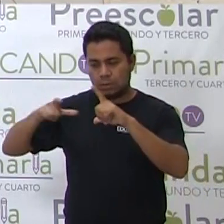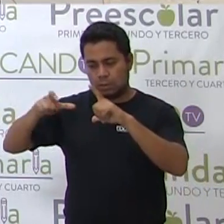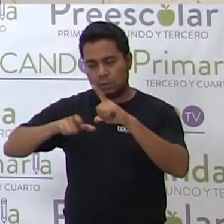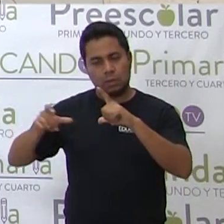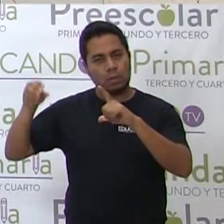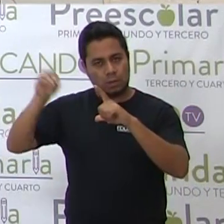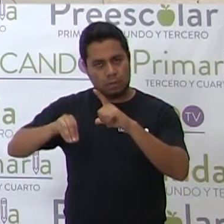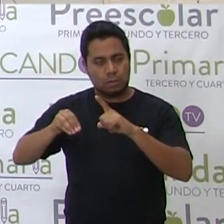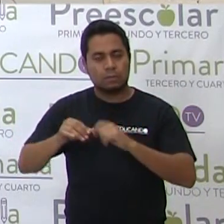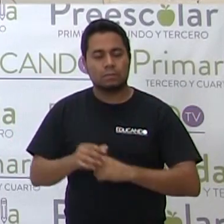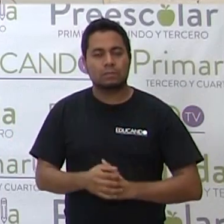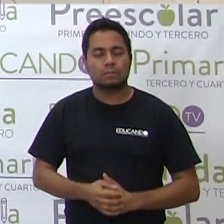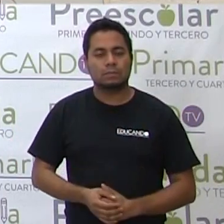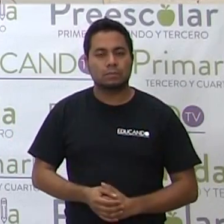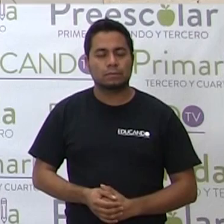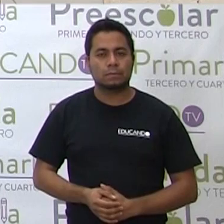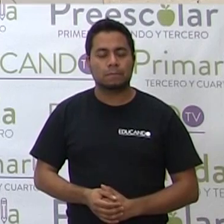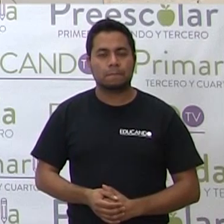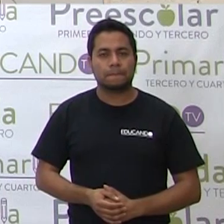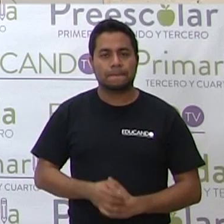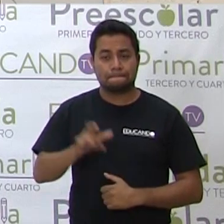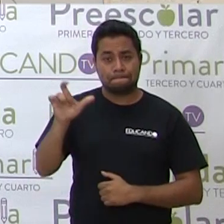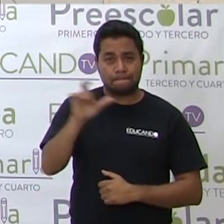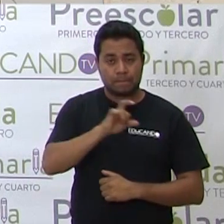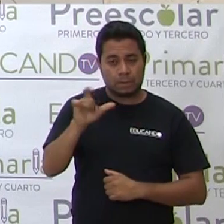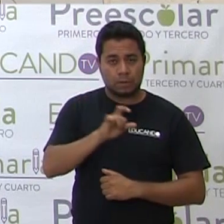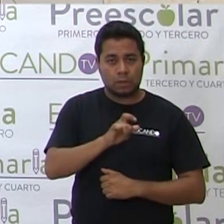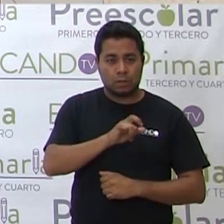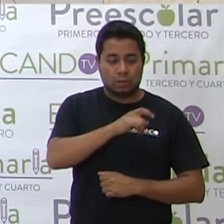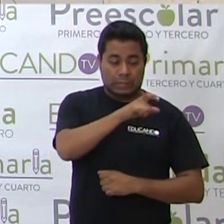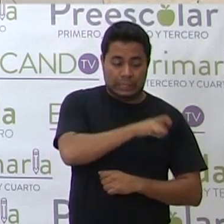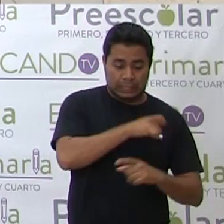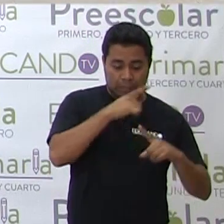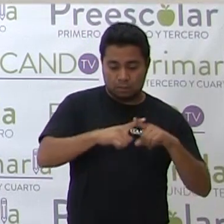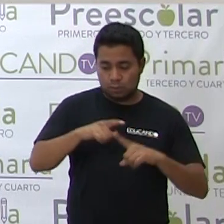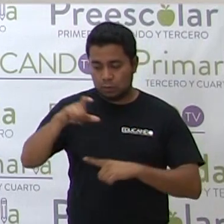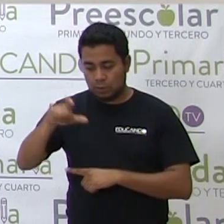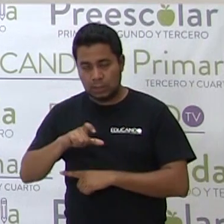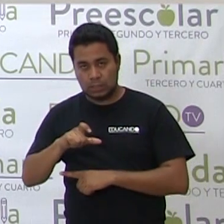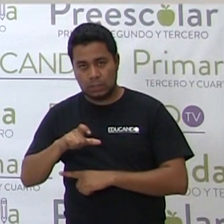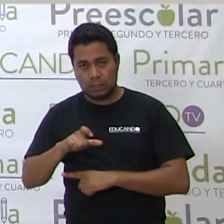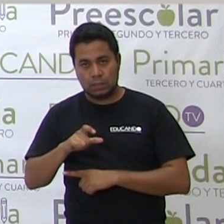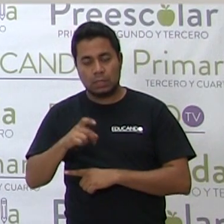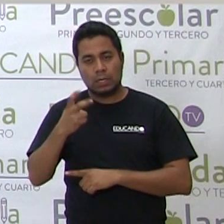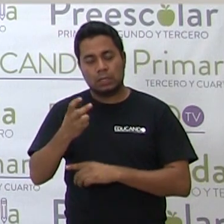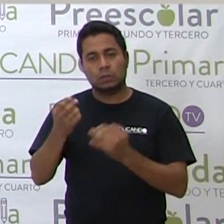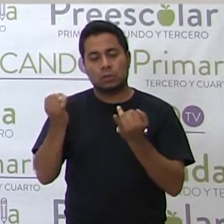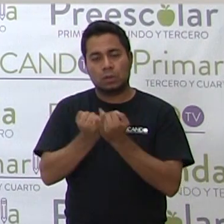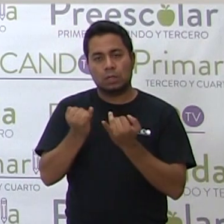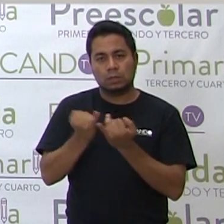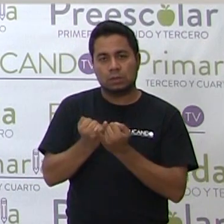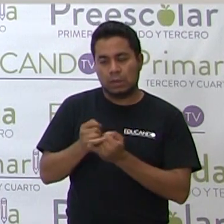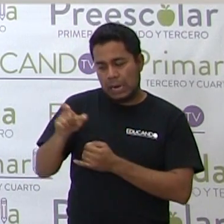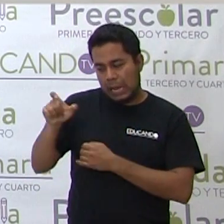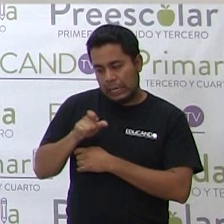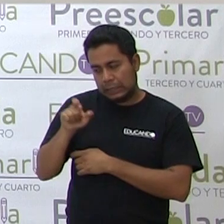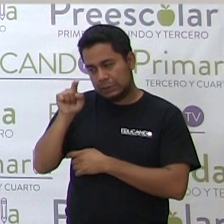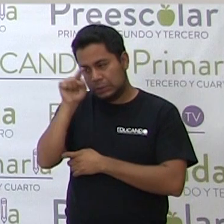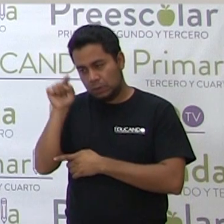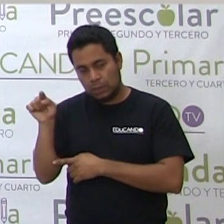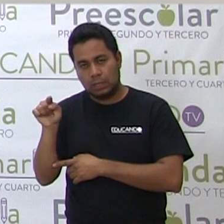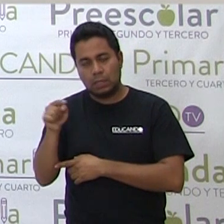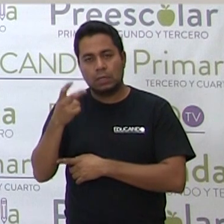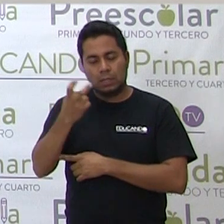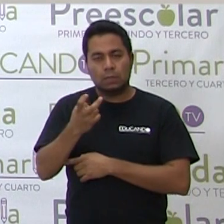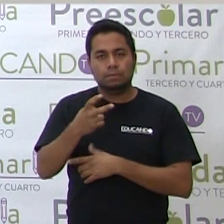segundo paréntesis al multiplicar x por x nos tiene que dar x cuad que